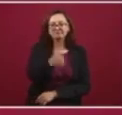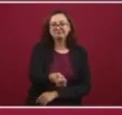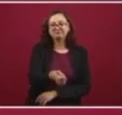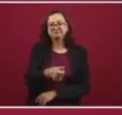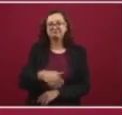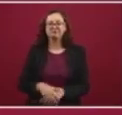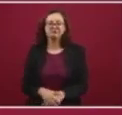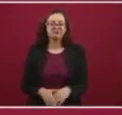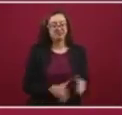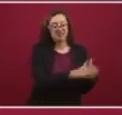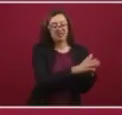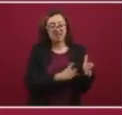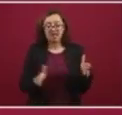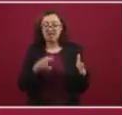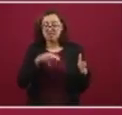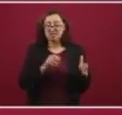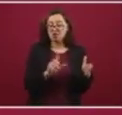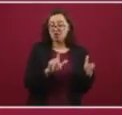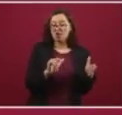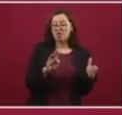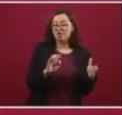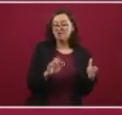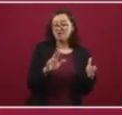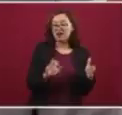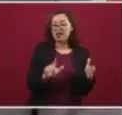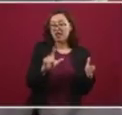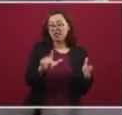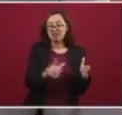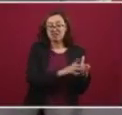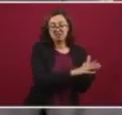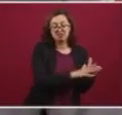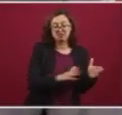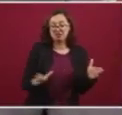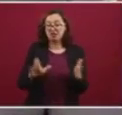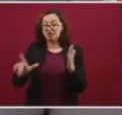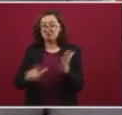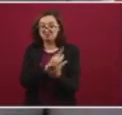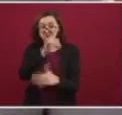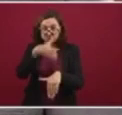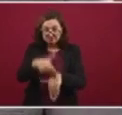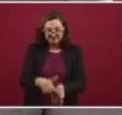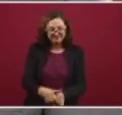En todo el periodo neoliberal, lo que hubo fue un estado de chueco,